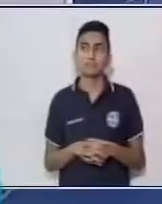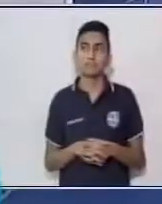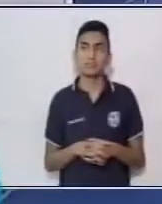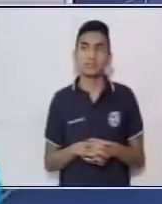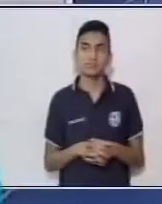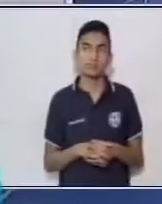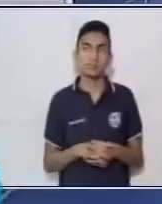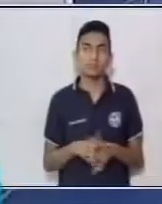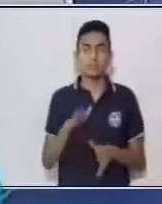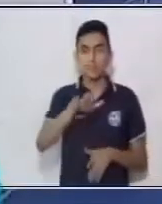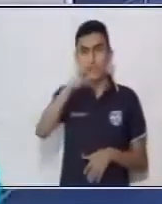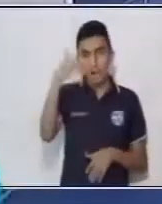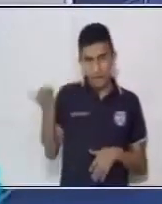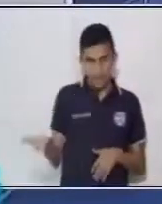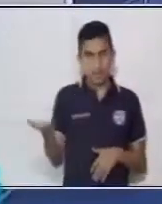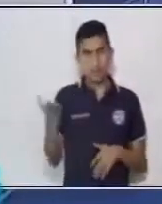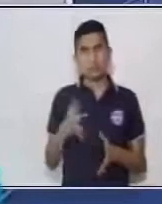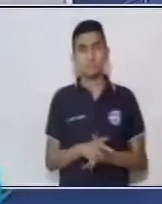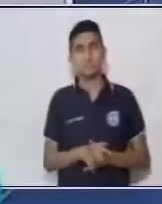ayer.